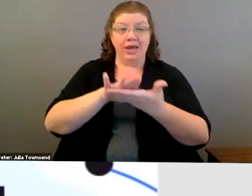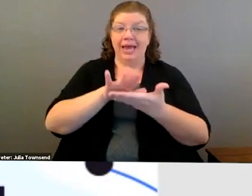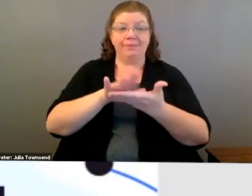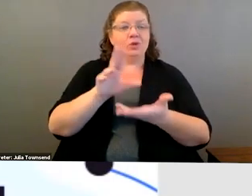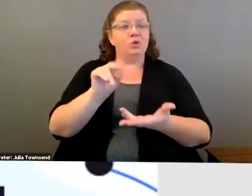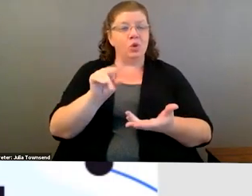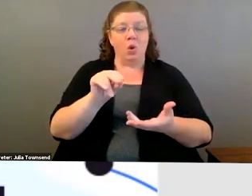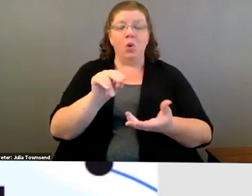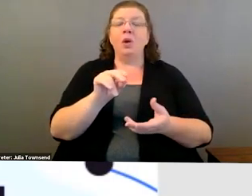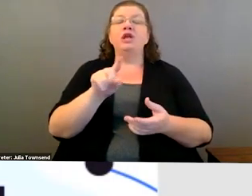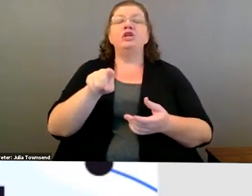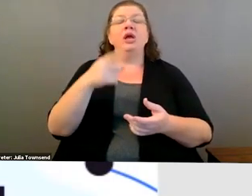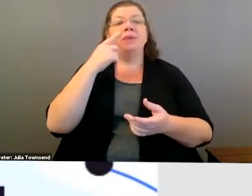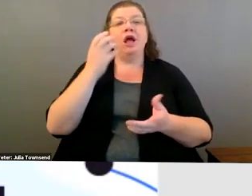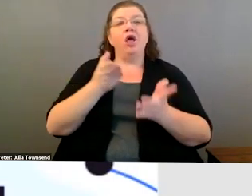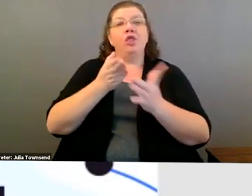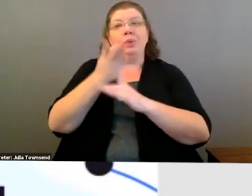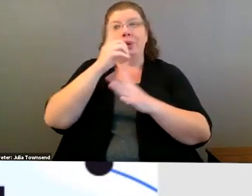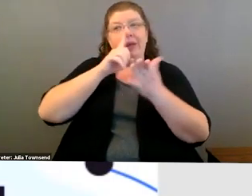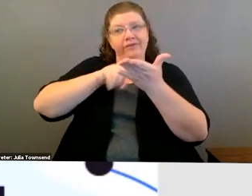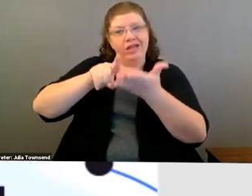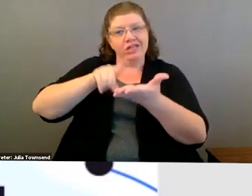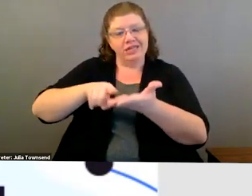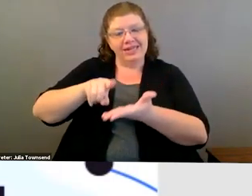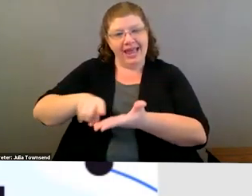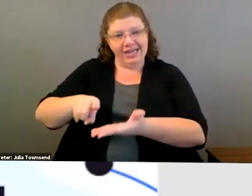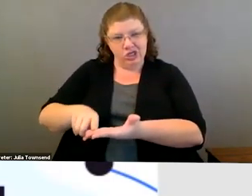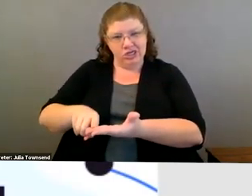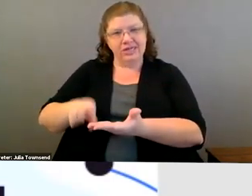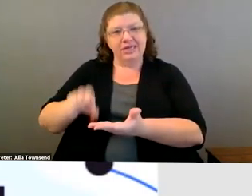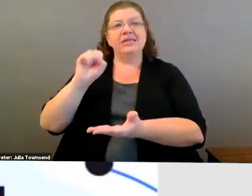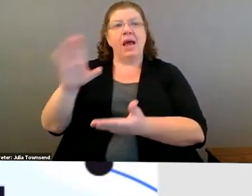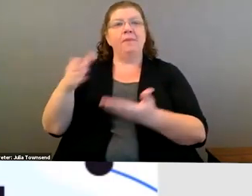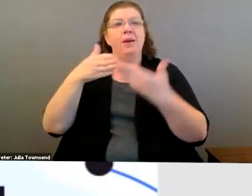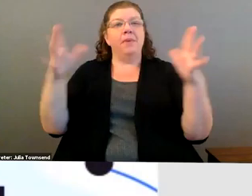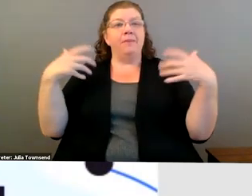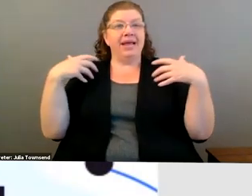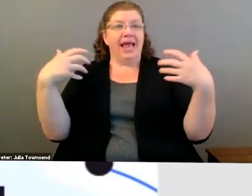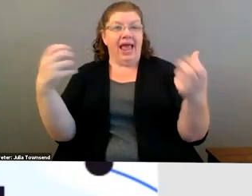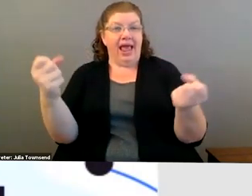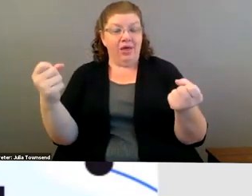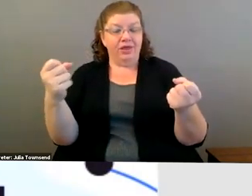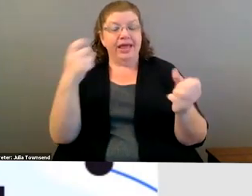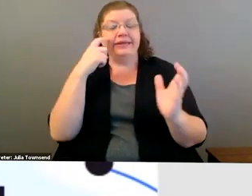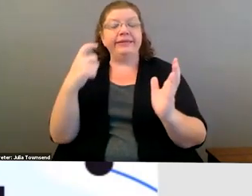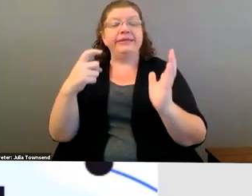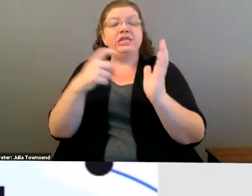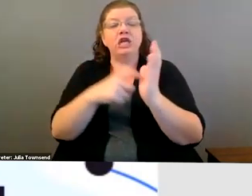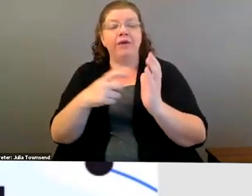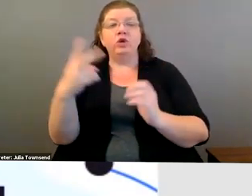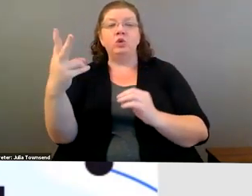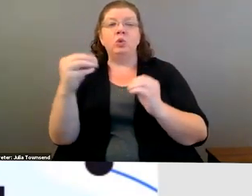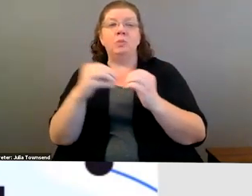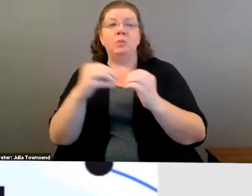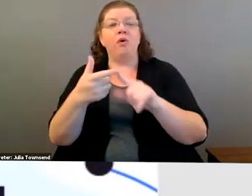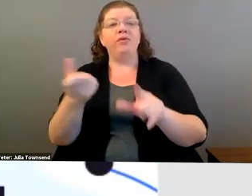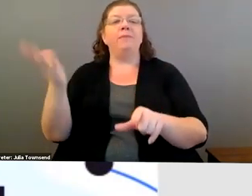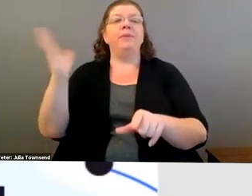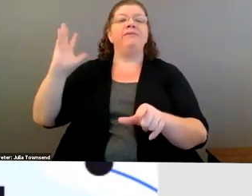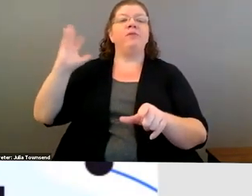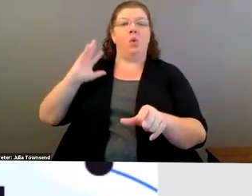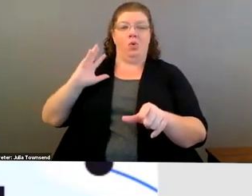plantel sino que por medio de las investigaciones el departamento de salud pública de santa barbara descubrió dos